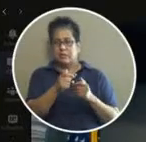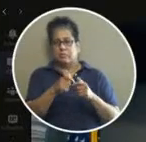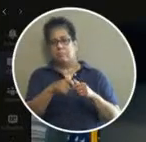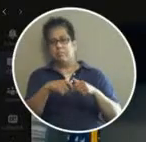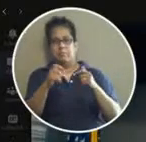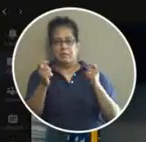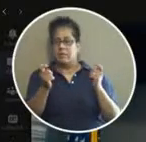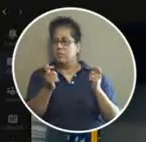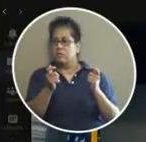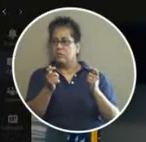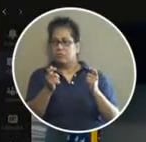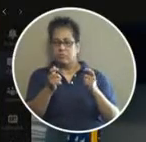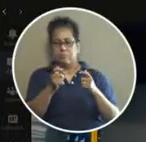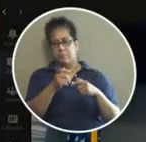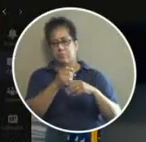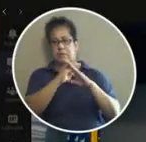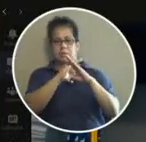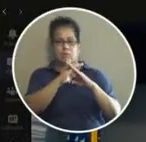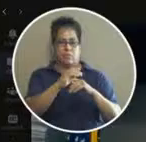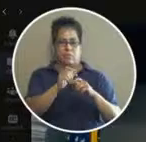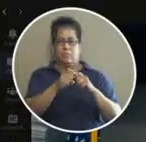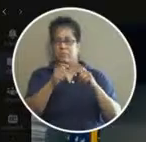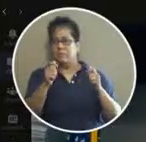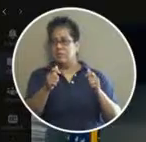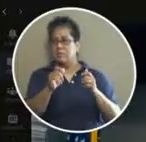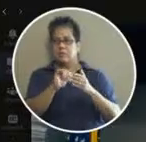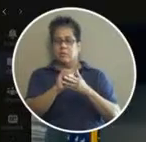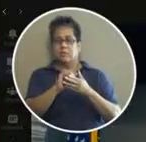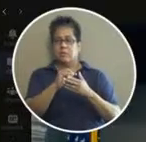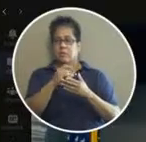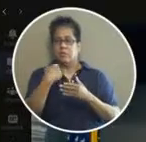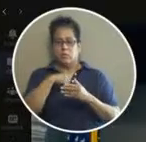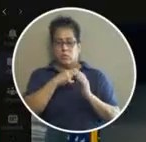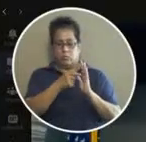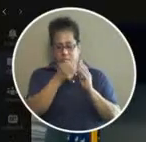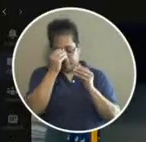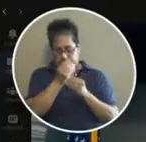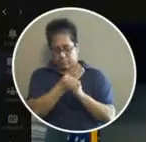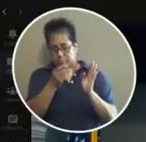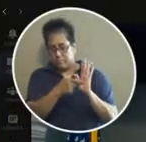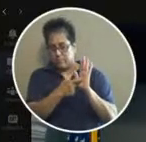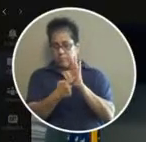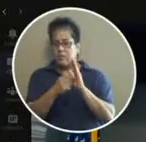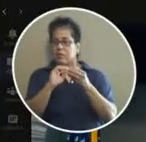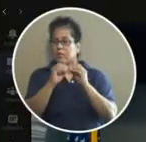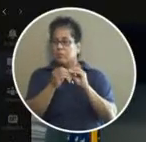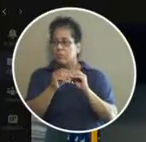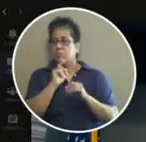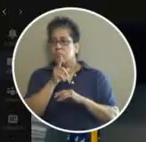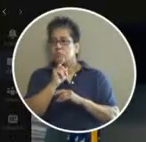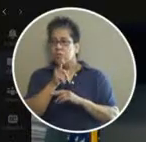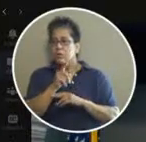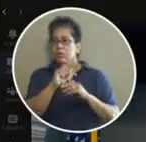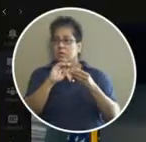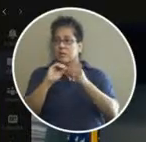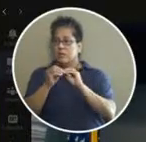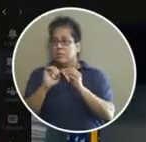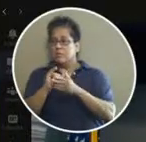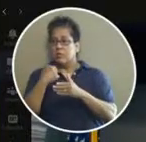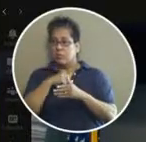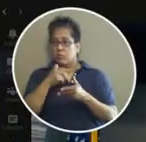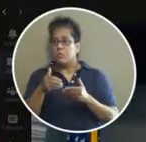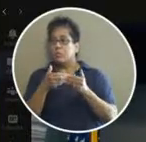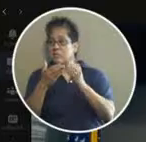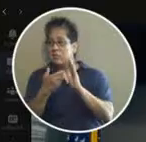mayor barrera en el cual les estamos mostrando a la comunidad la situación actual, y los números que presentamos